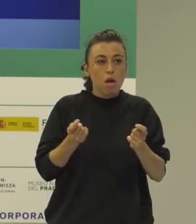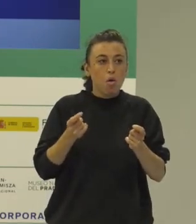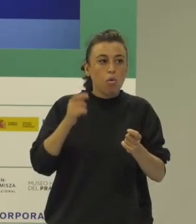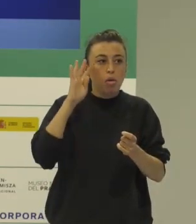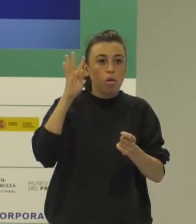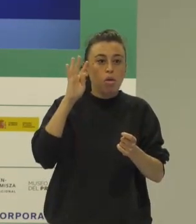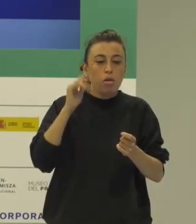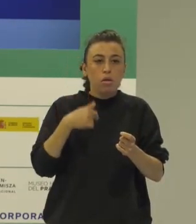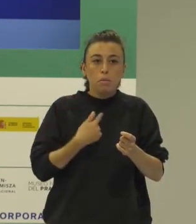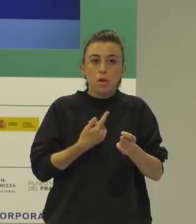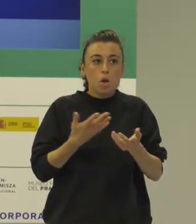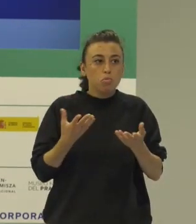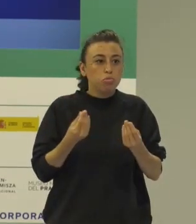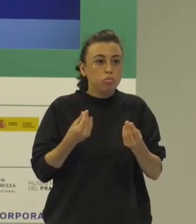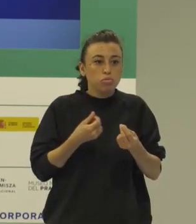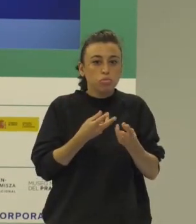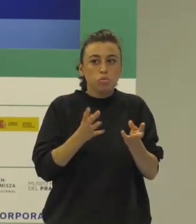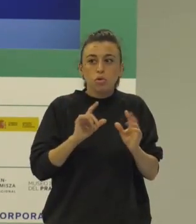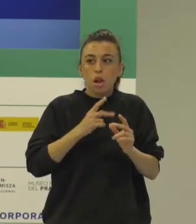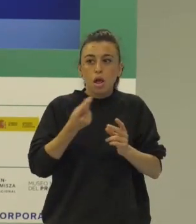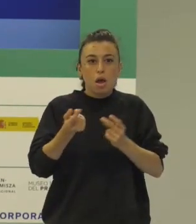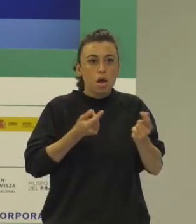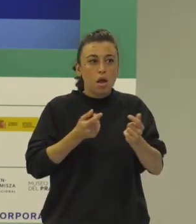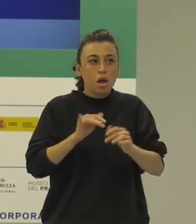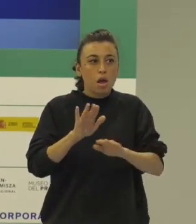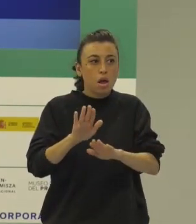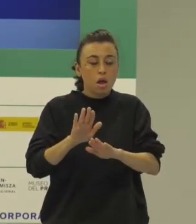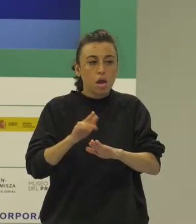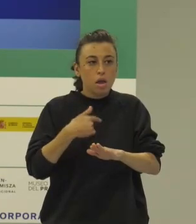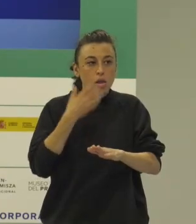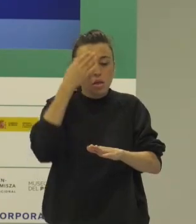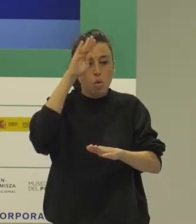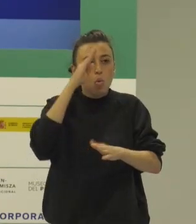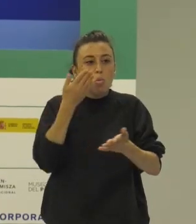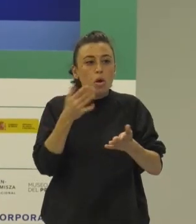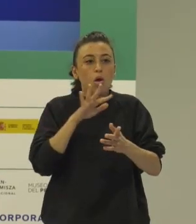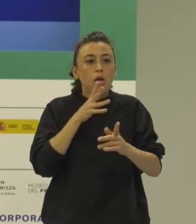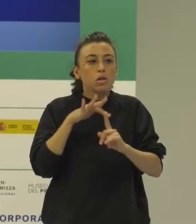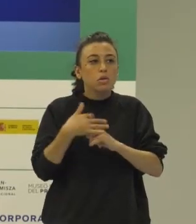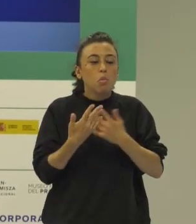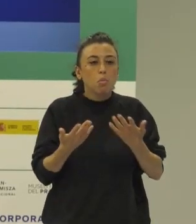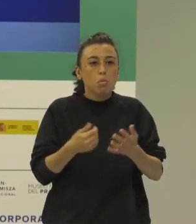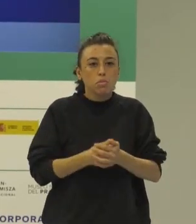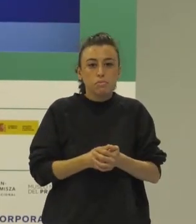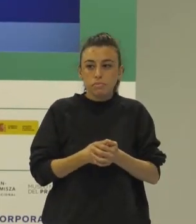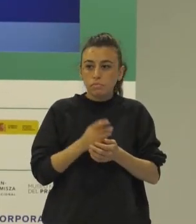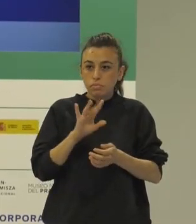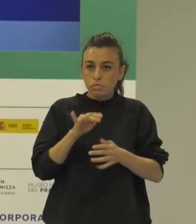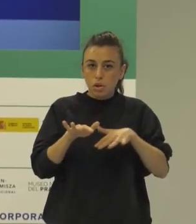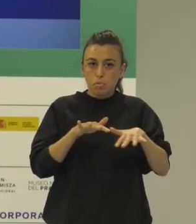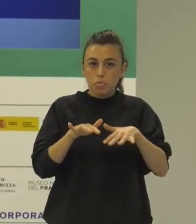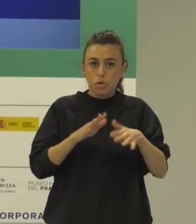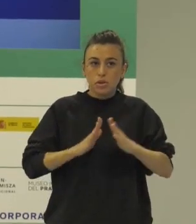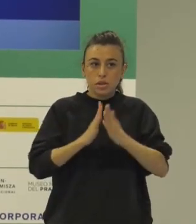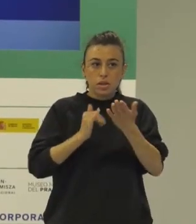Isidro? Muchos están en el exilio. ¿Queda gente en Cuba? ¿Y cómo, en qué momento se encuentra ahora mismo? Sí, bueno, el movimiento San Isidro y toda la